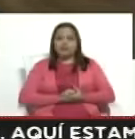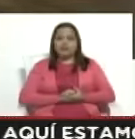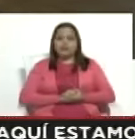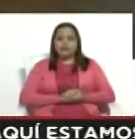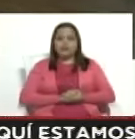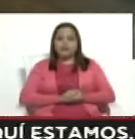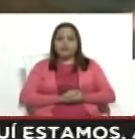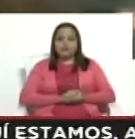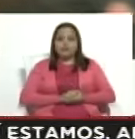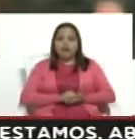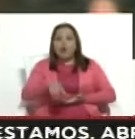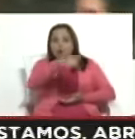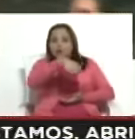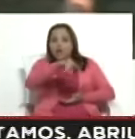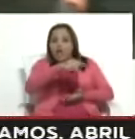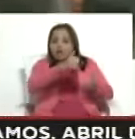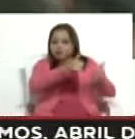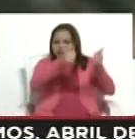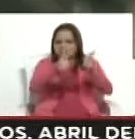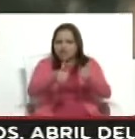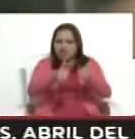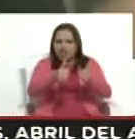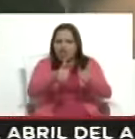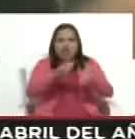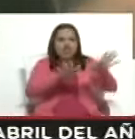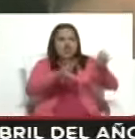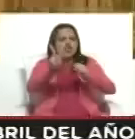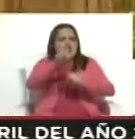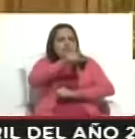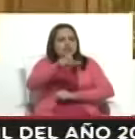Ya ustedes tienen candidatos, tienen como 12 candidatos,